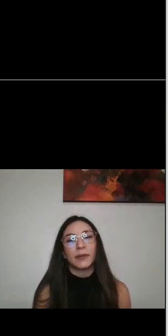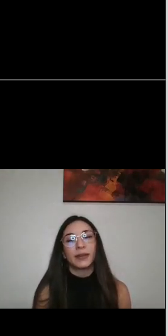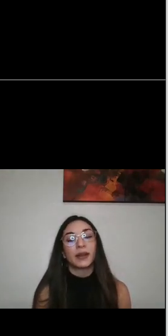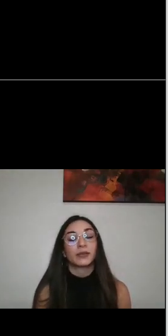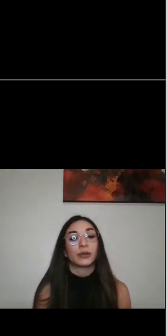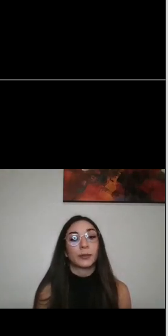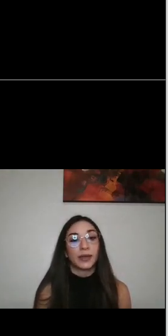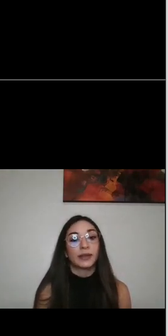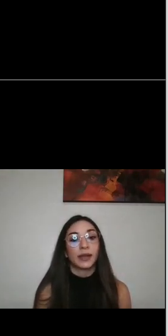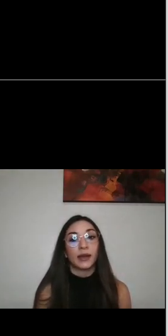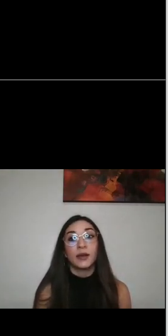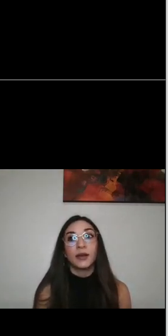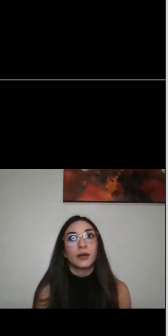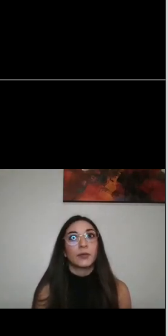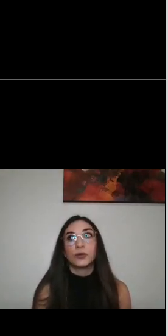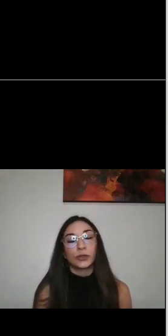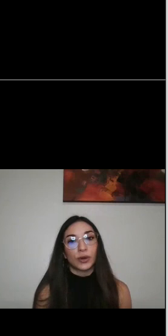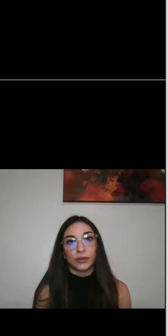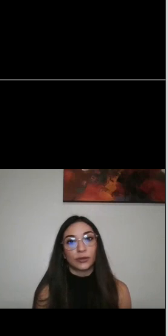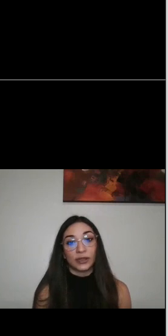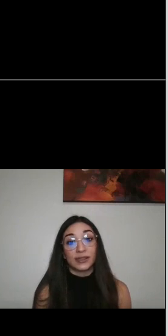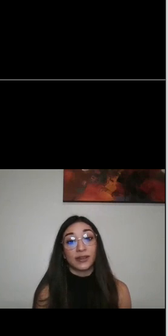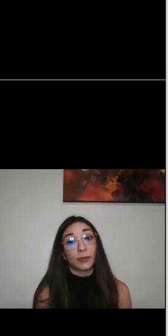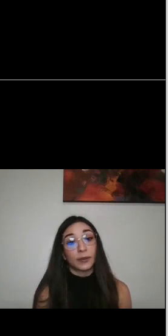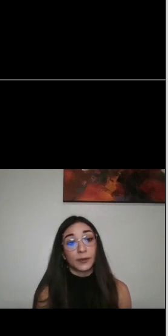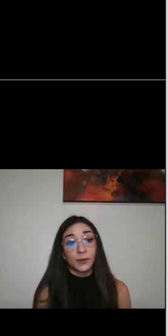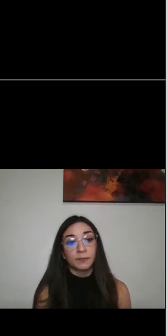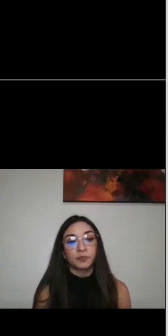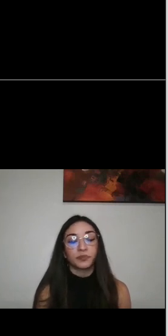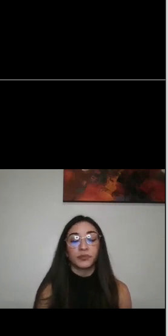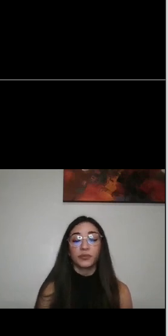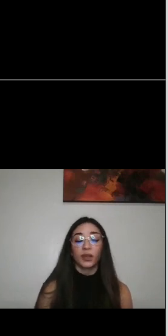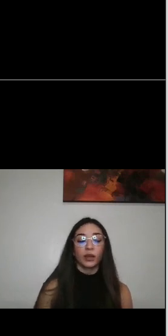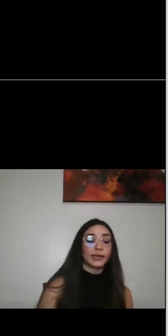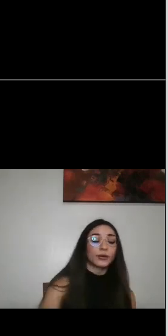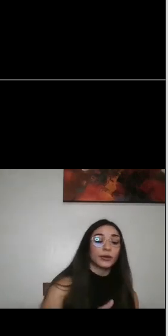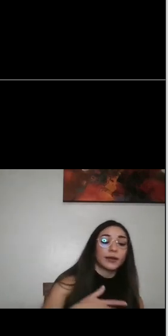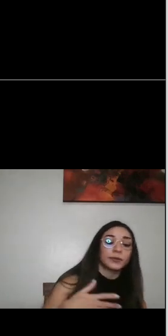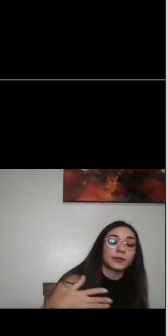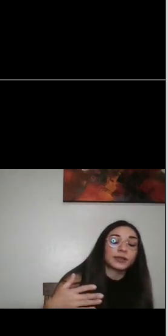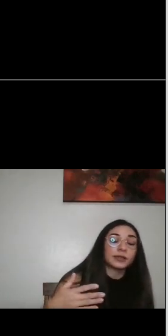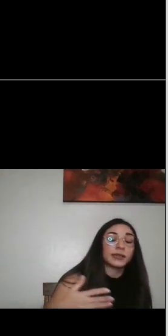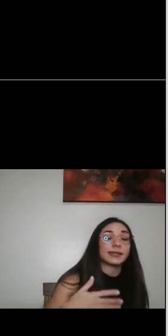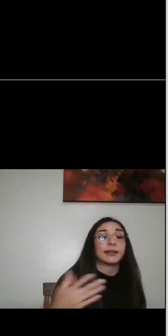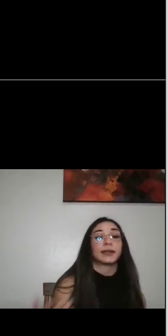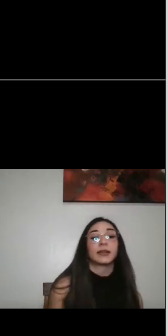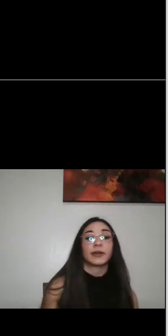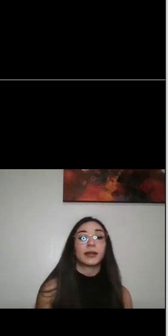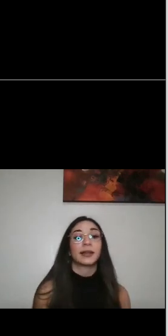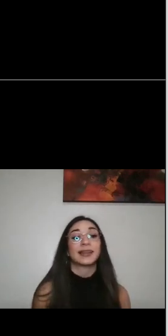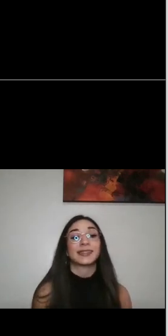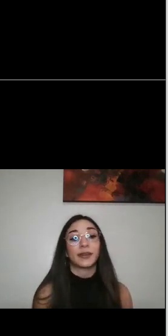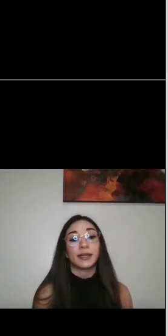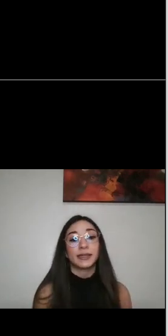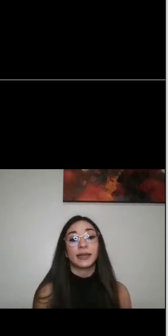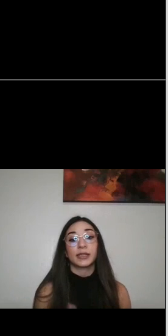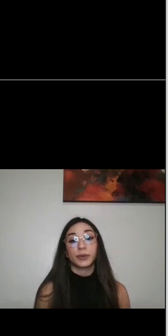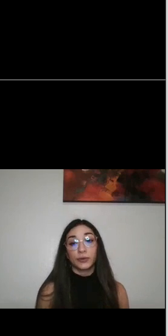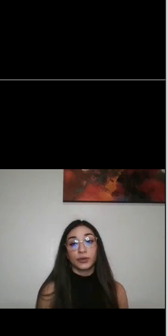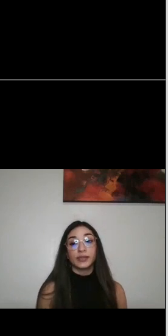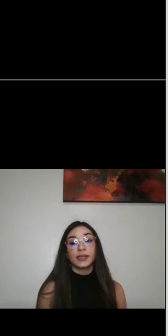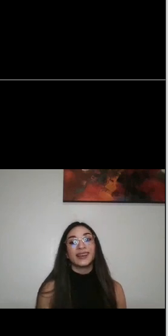especialmente la consulta pediátrica. Muchos cuadros de otitis a repetición. Ya cuando hablamos del siguiente nivel, de las severas y de